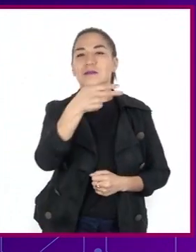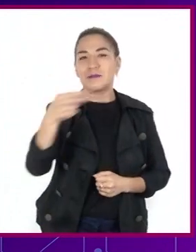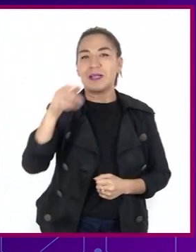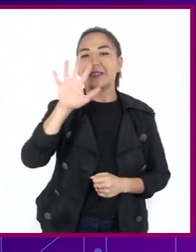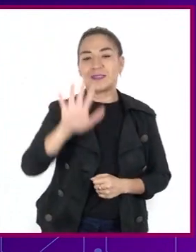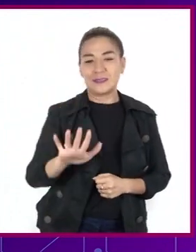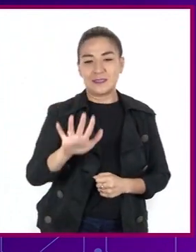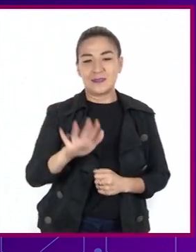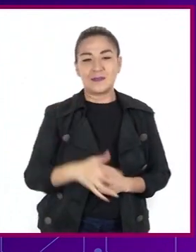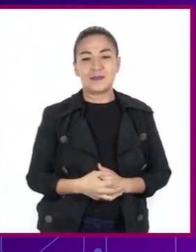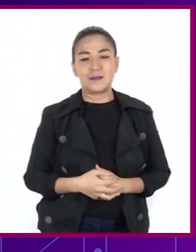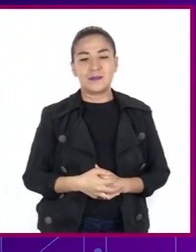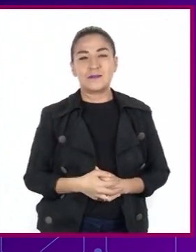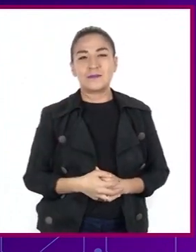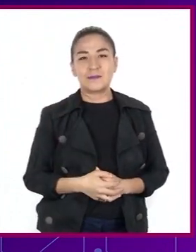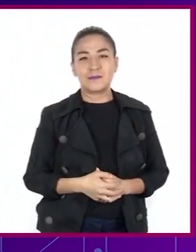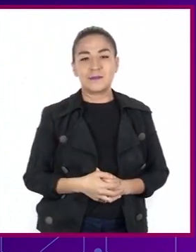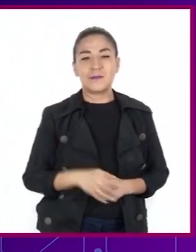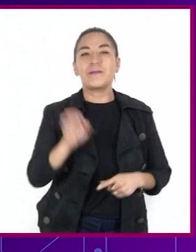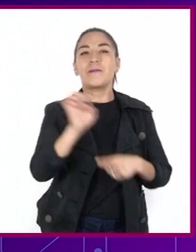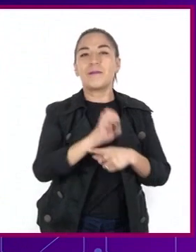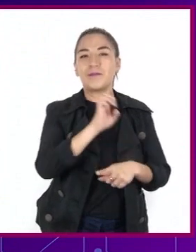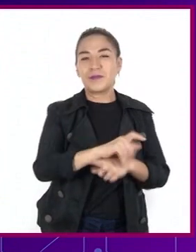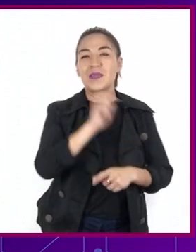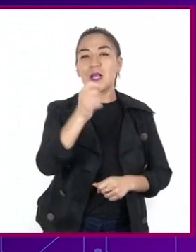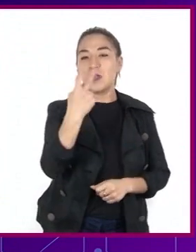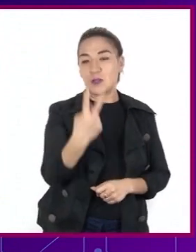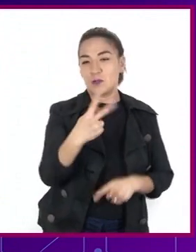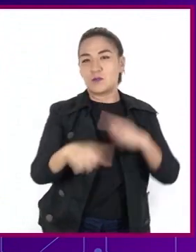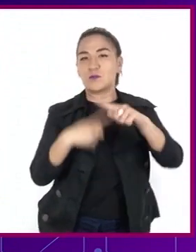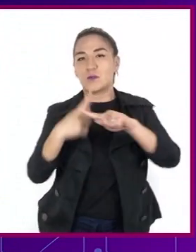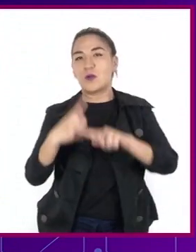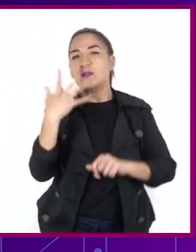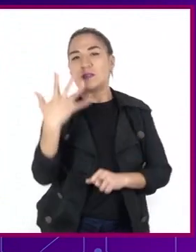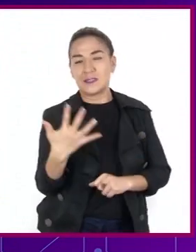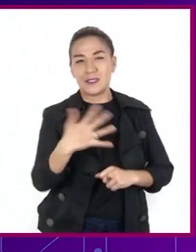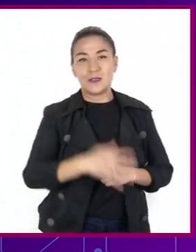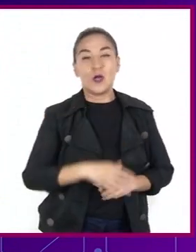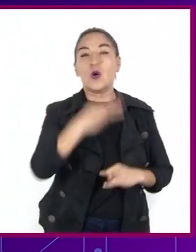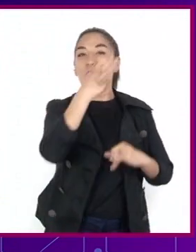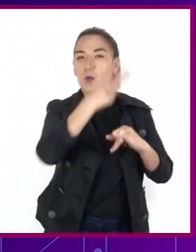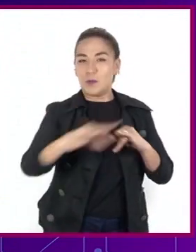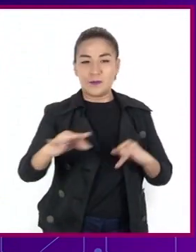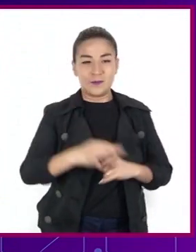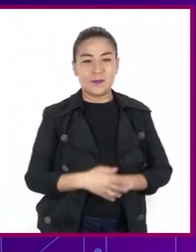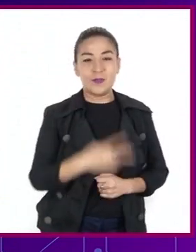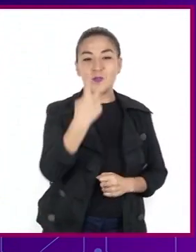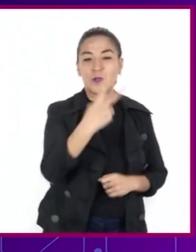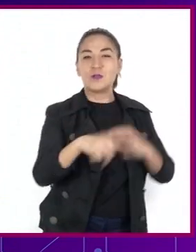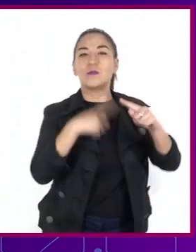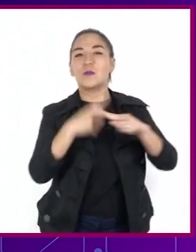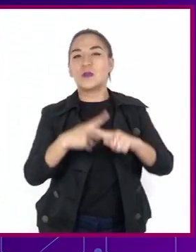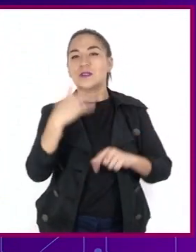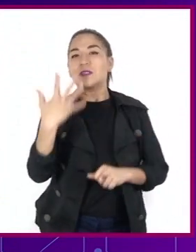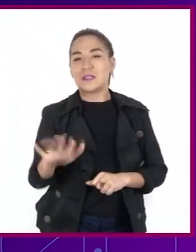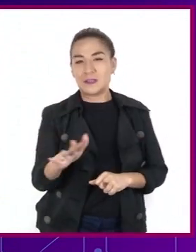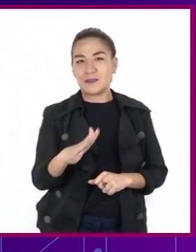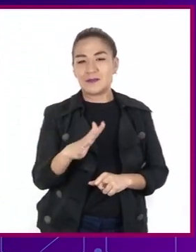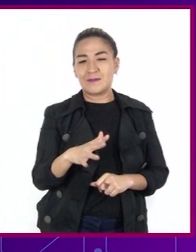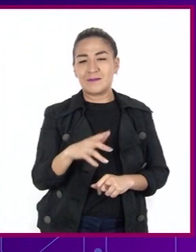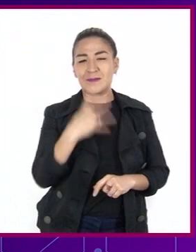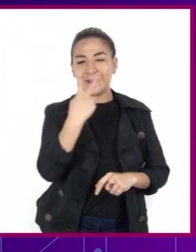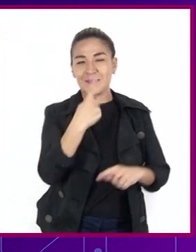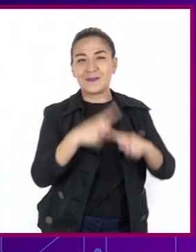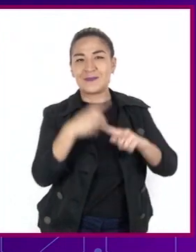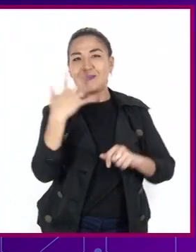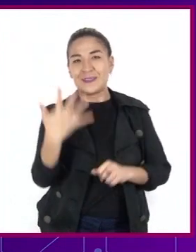5. Entonces, tenemos que 2 va a multiplicar a 5. Finalmente, 2 por 5 es igual a 10. Esto